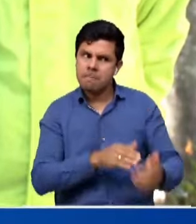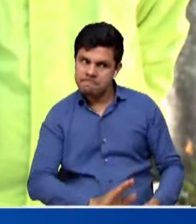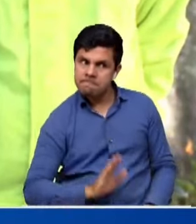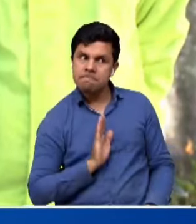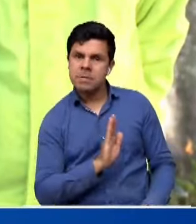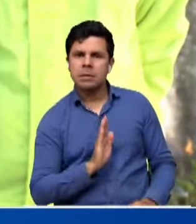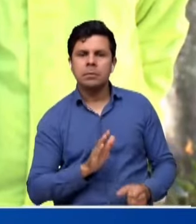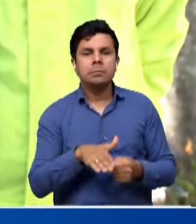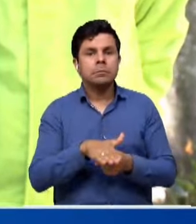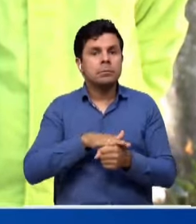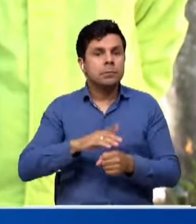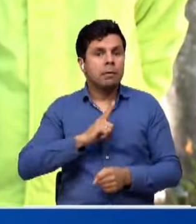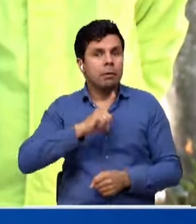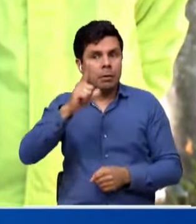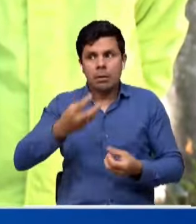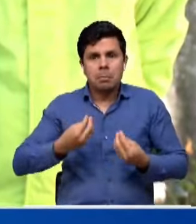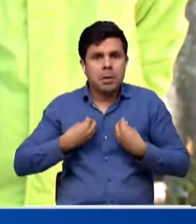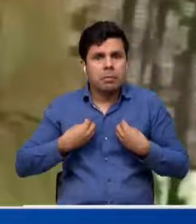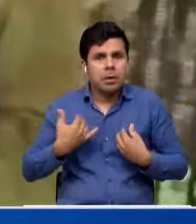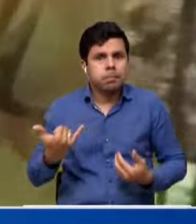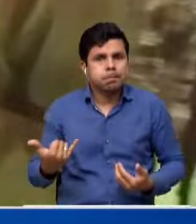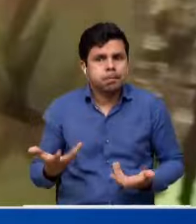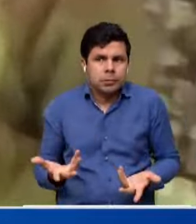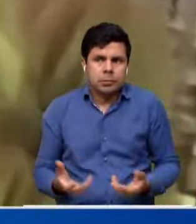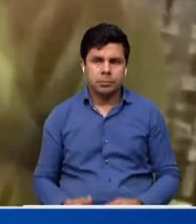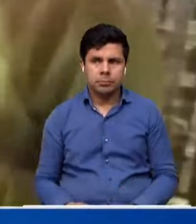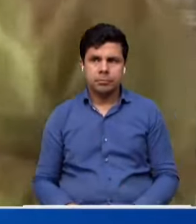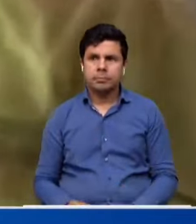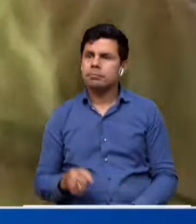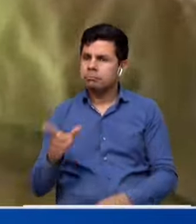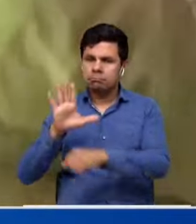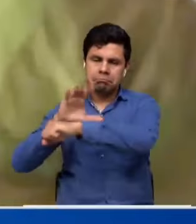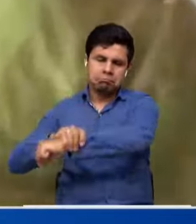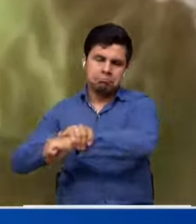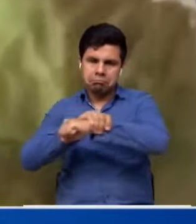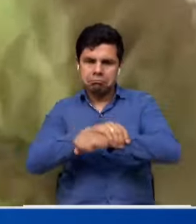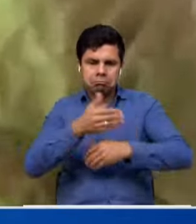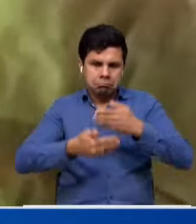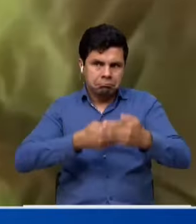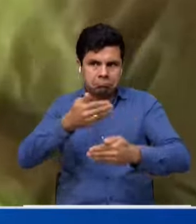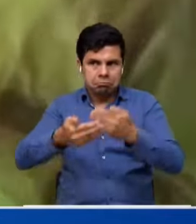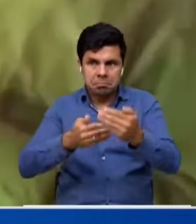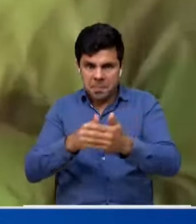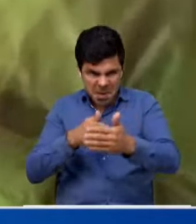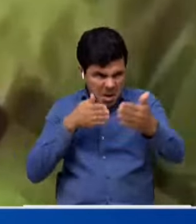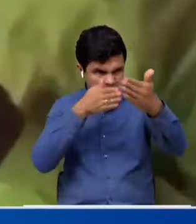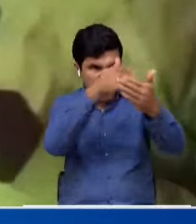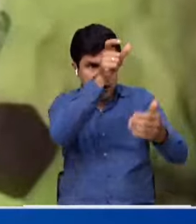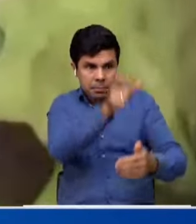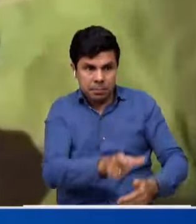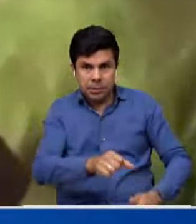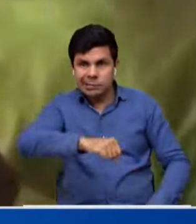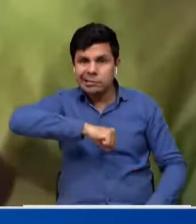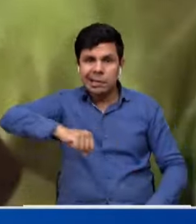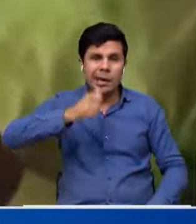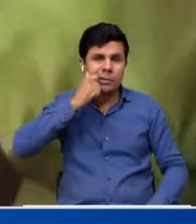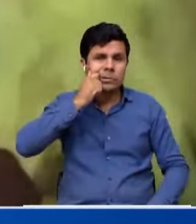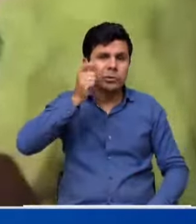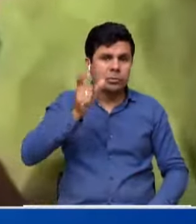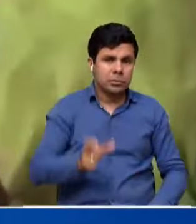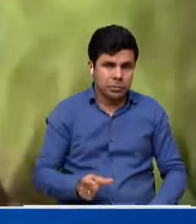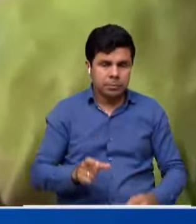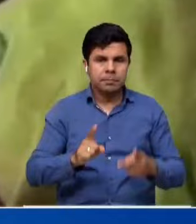unos líderes en el sector donde se encontraba. El sujeto fue procesado por el delito de amenazas contra defensores de derechos